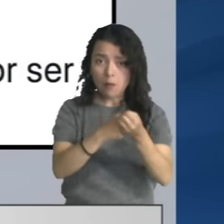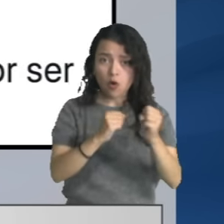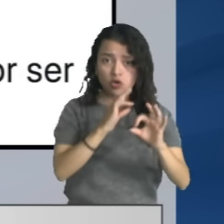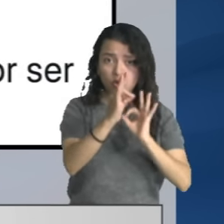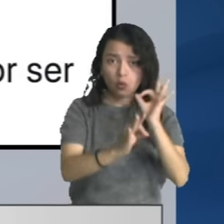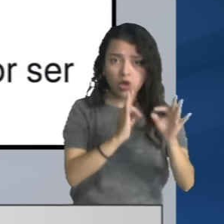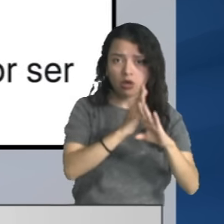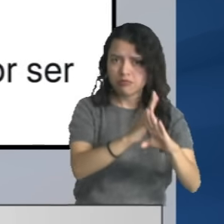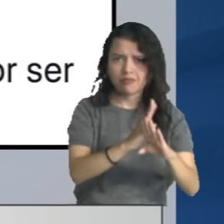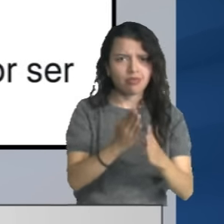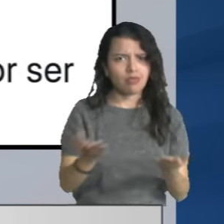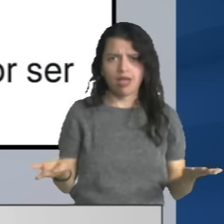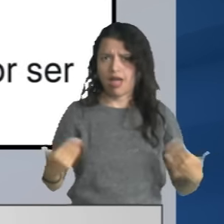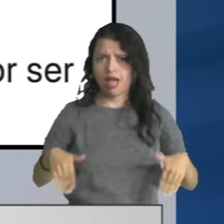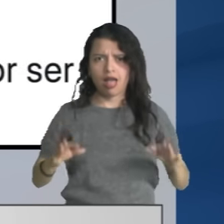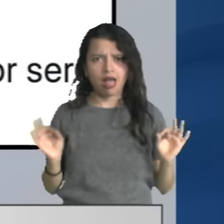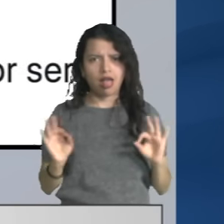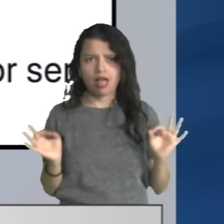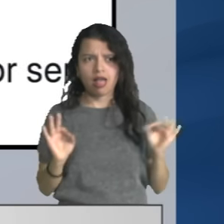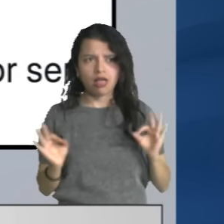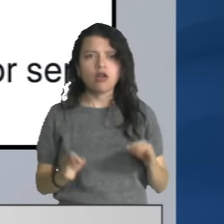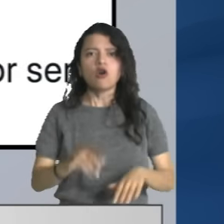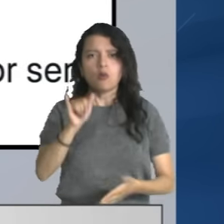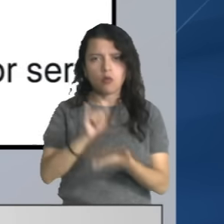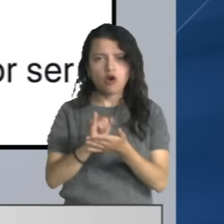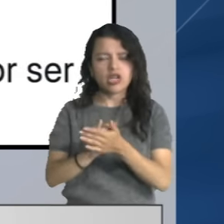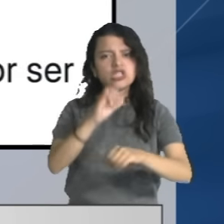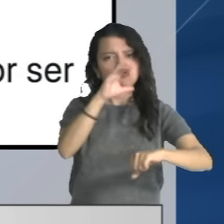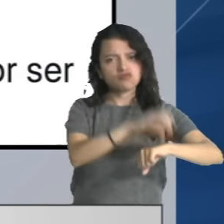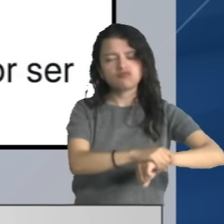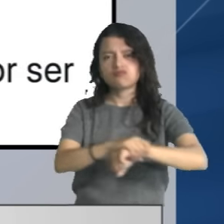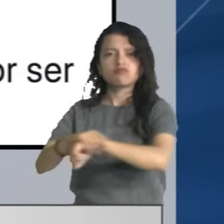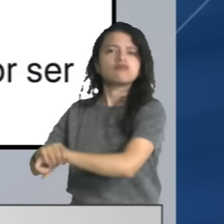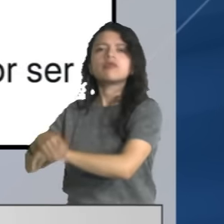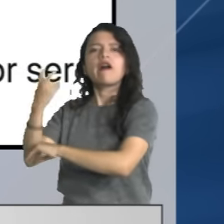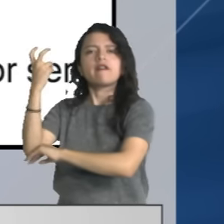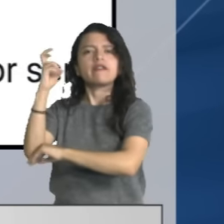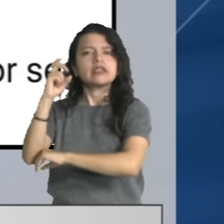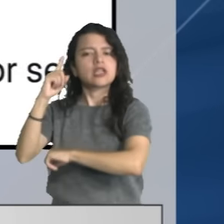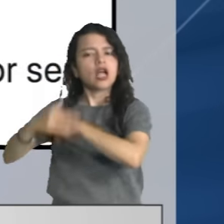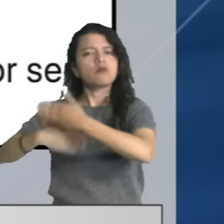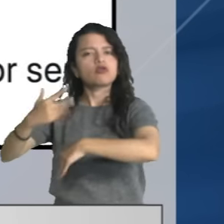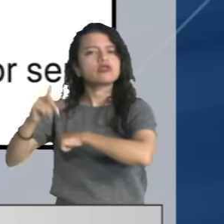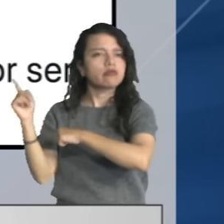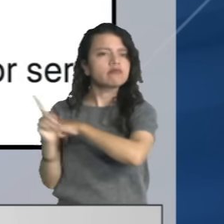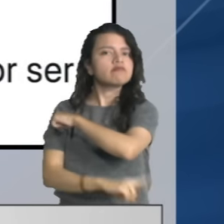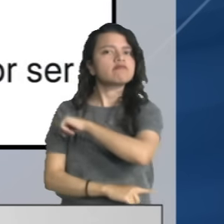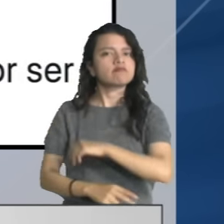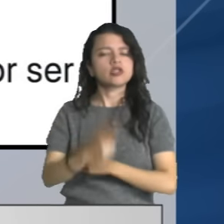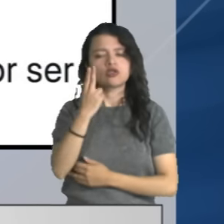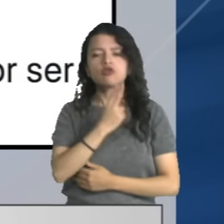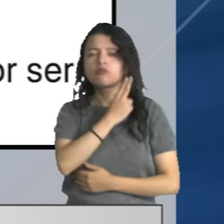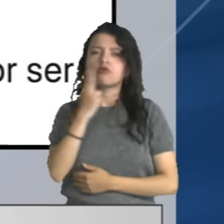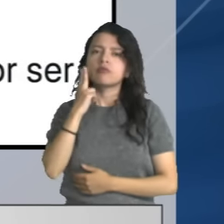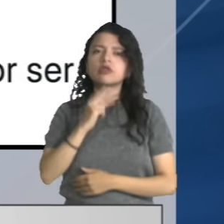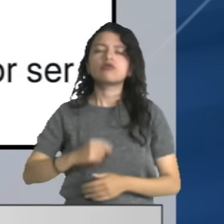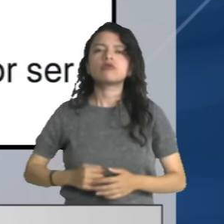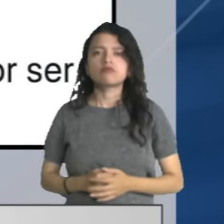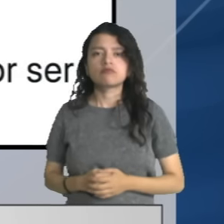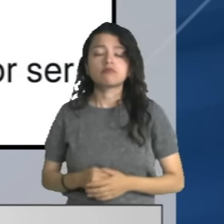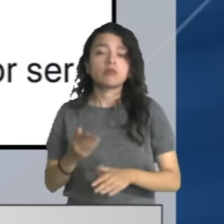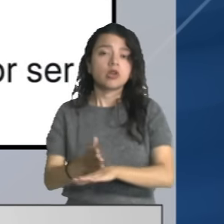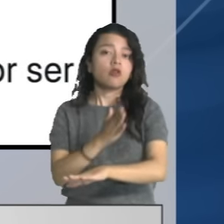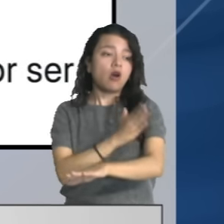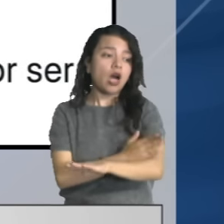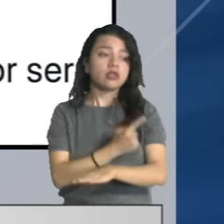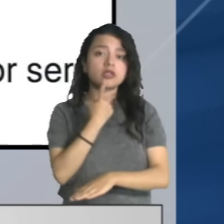orden de captura pasan a los procesos penales de rigor que se les adelantan y a quienes nos comprometimos a no capturar